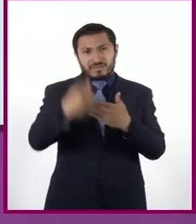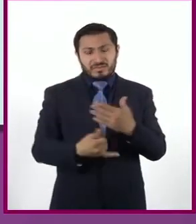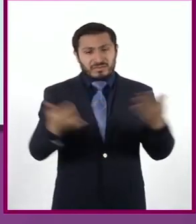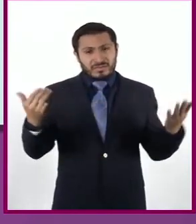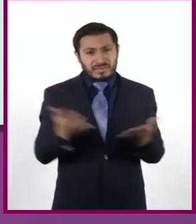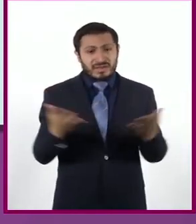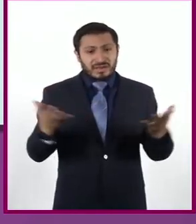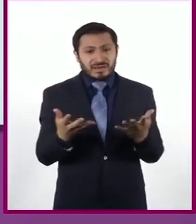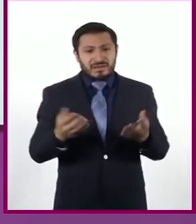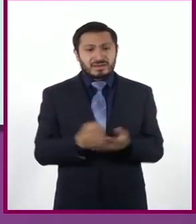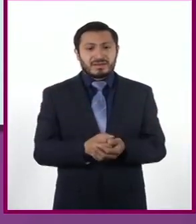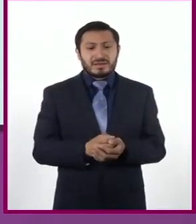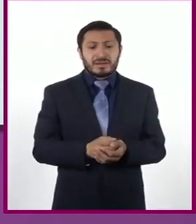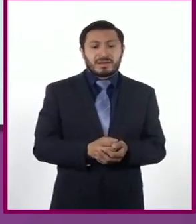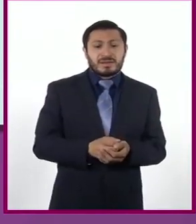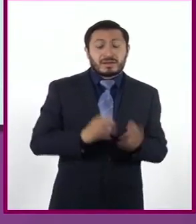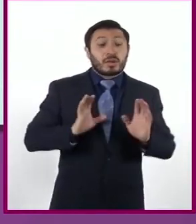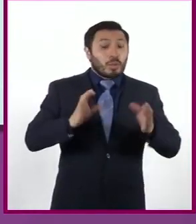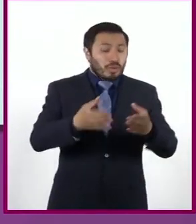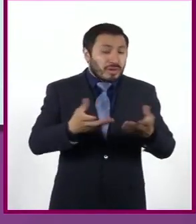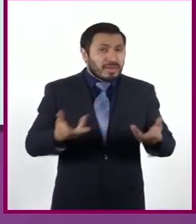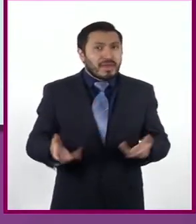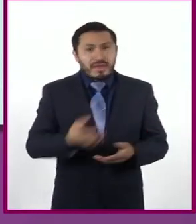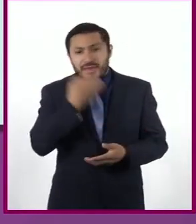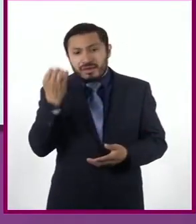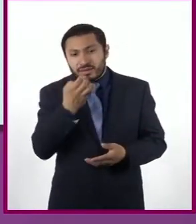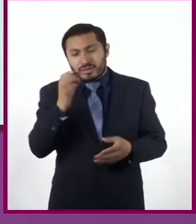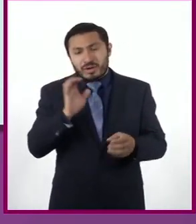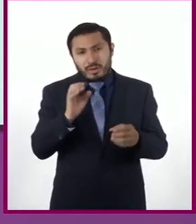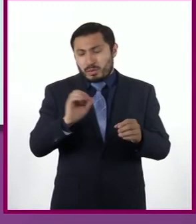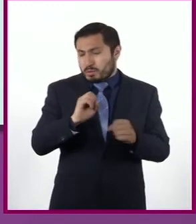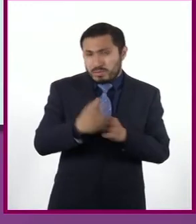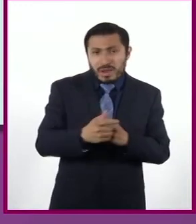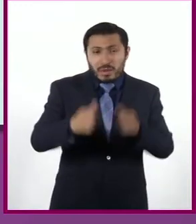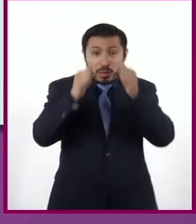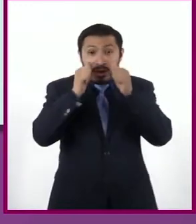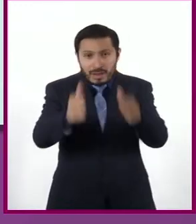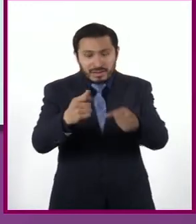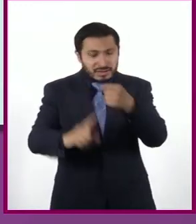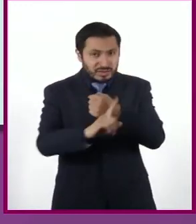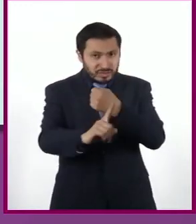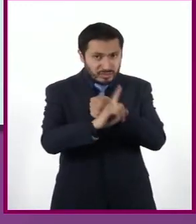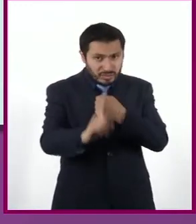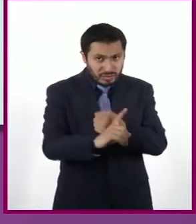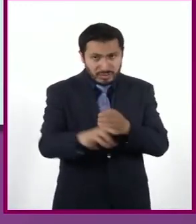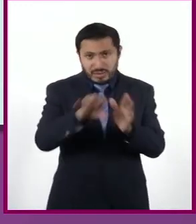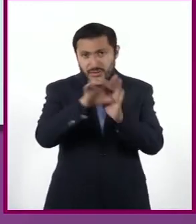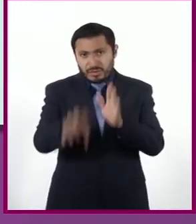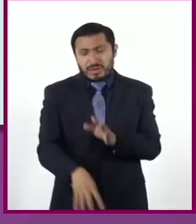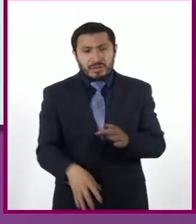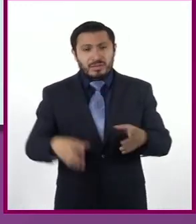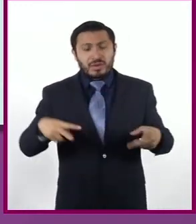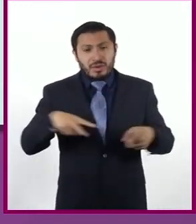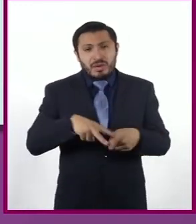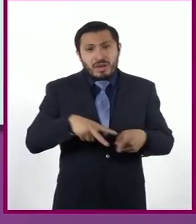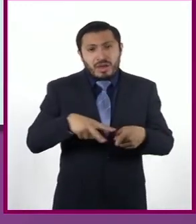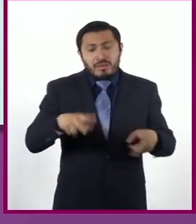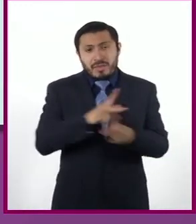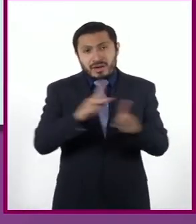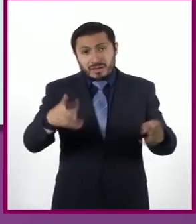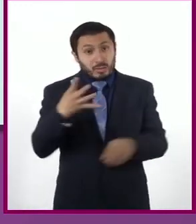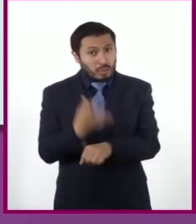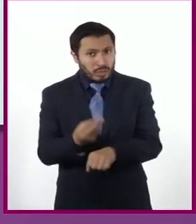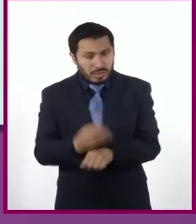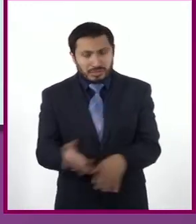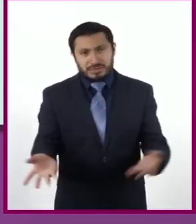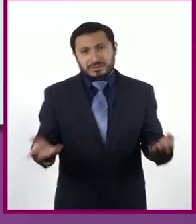comunitarios o escolares para atender las necesidades y problemas colectivos. Por ejemplo, el arreglo de parques públicos, campañas